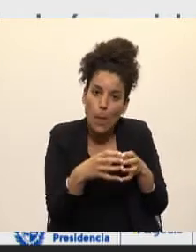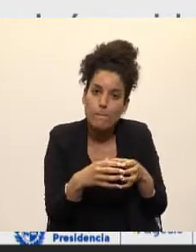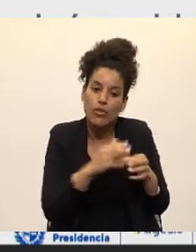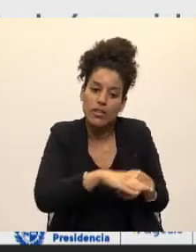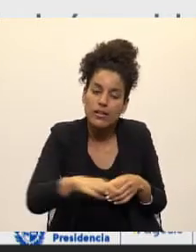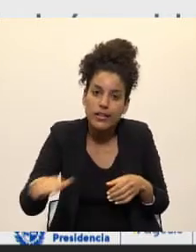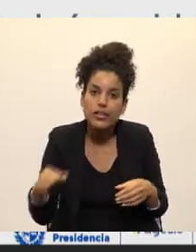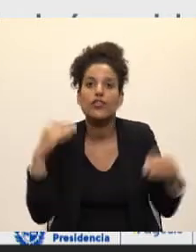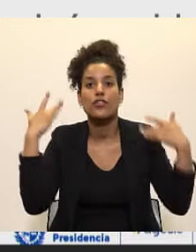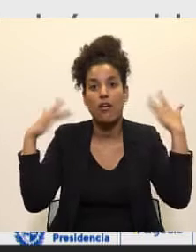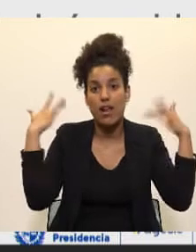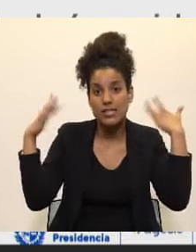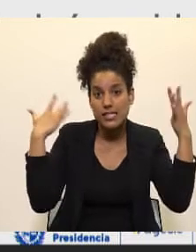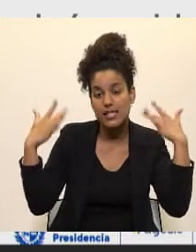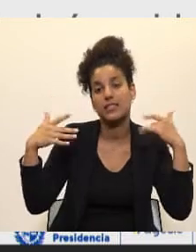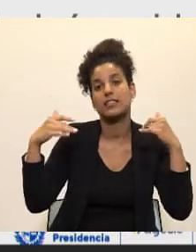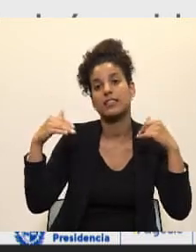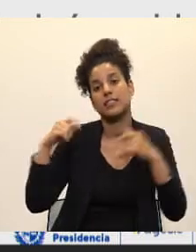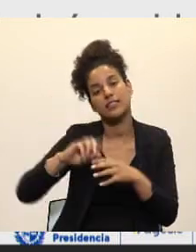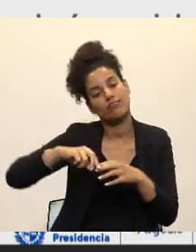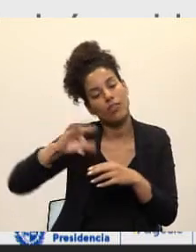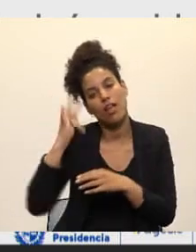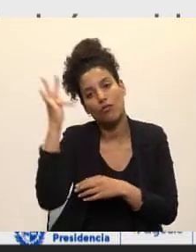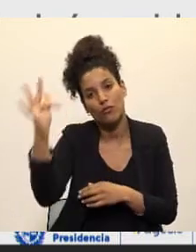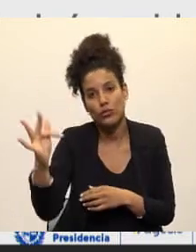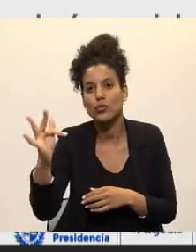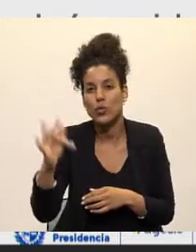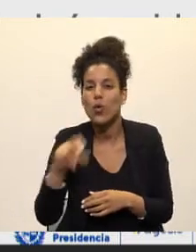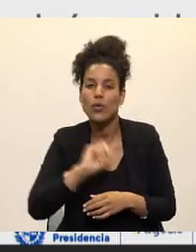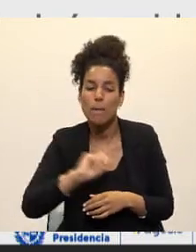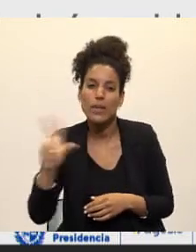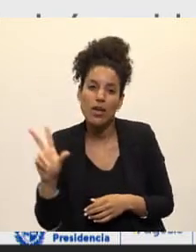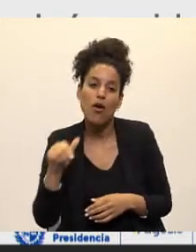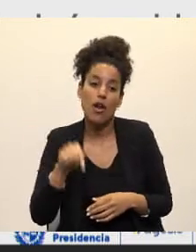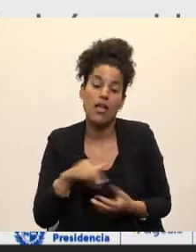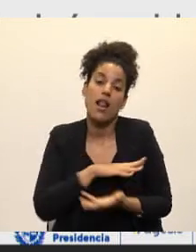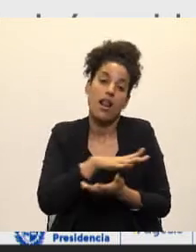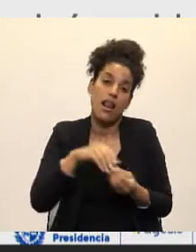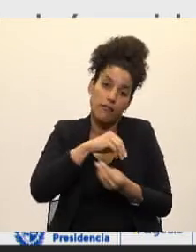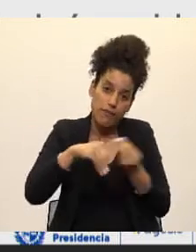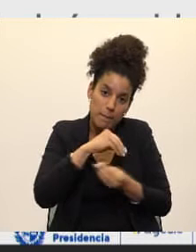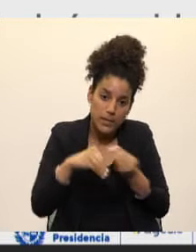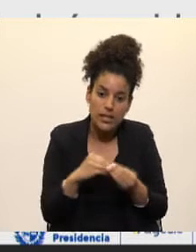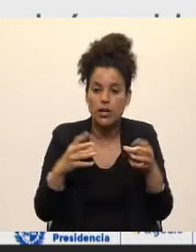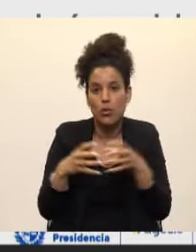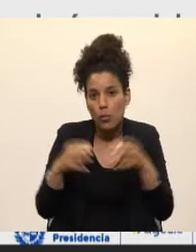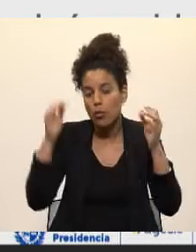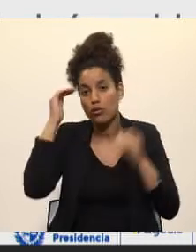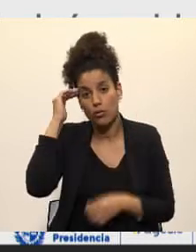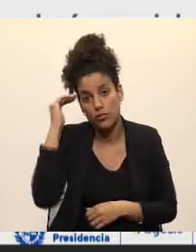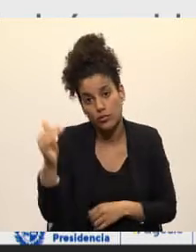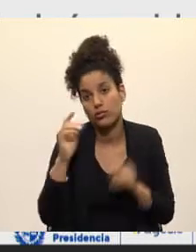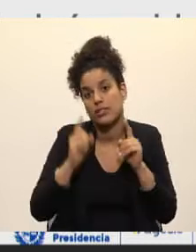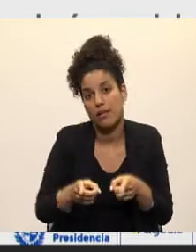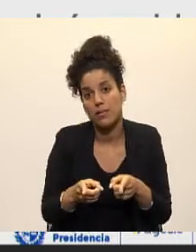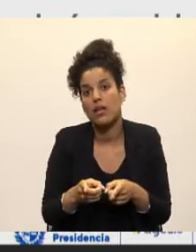los esfuerzos de autoridades, sobre todo de los equipos docentes, de las familias y por supuesto de cada uno de